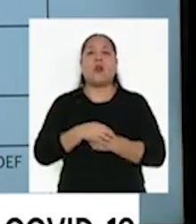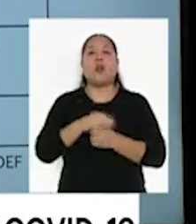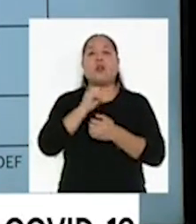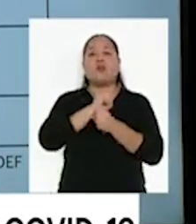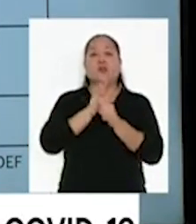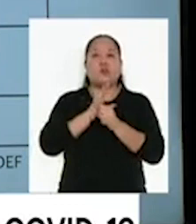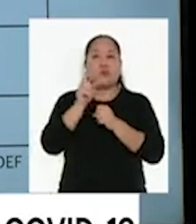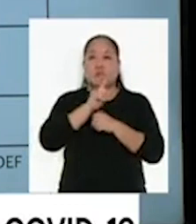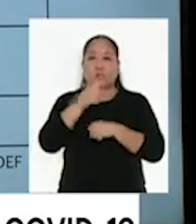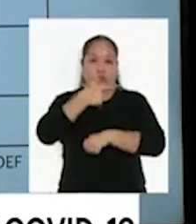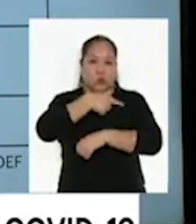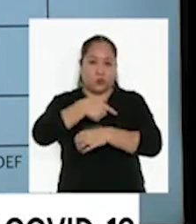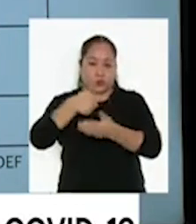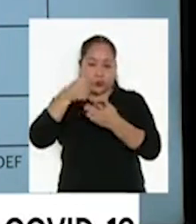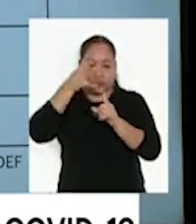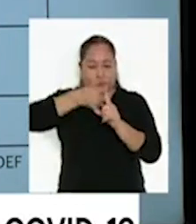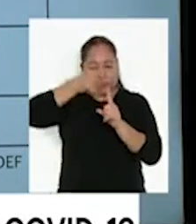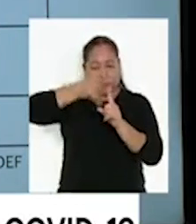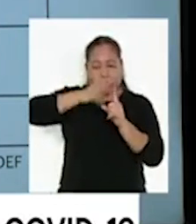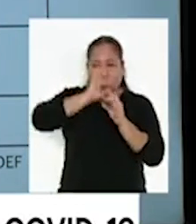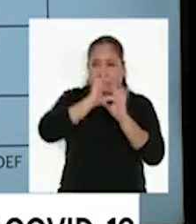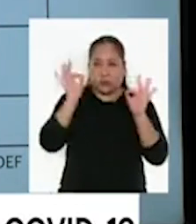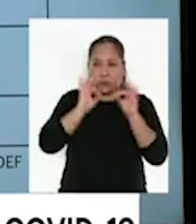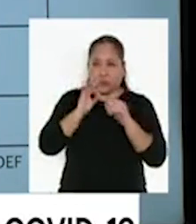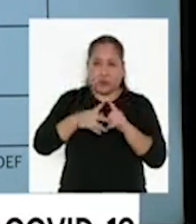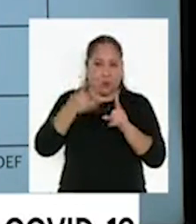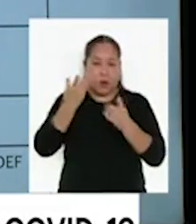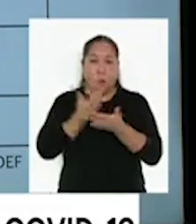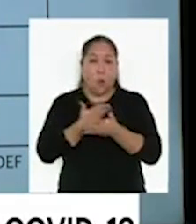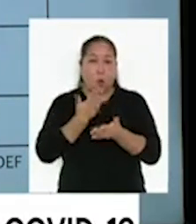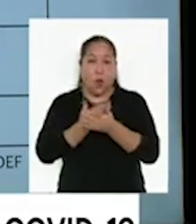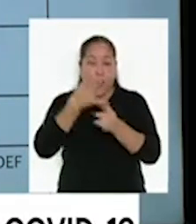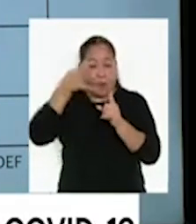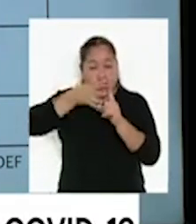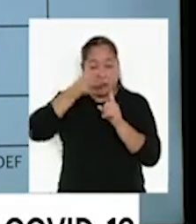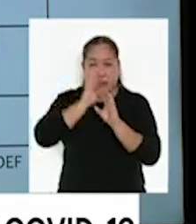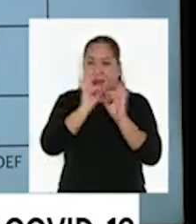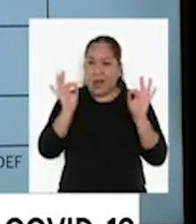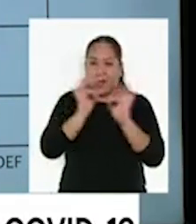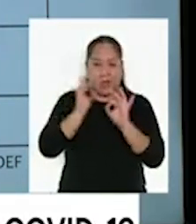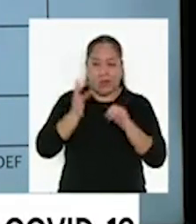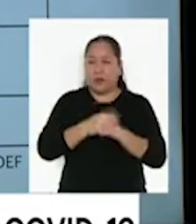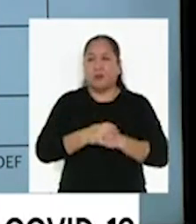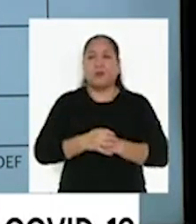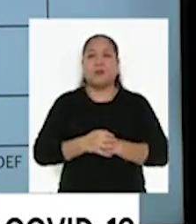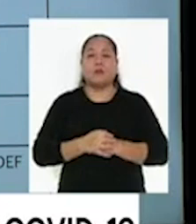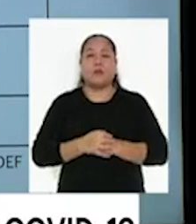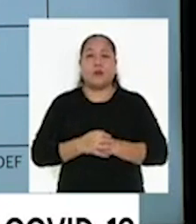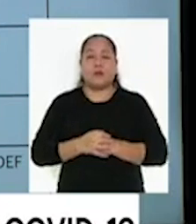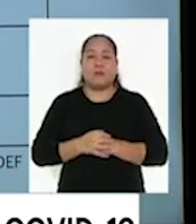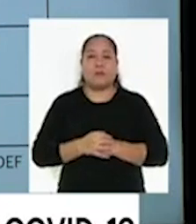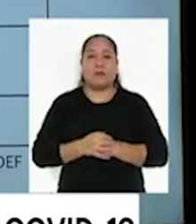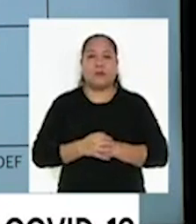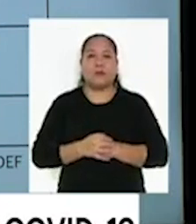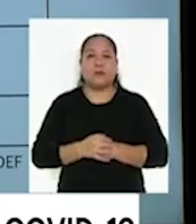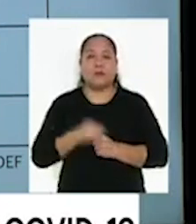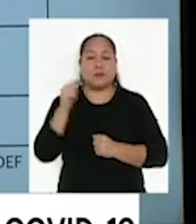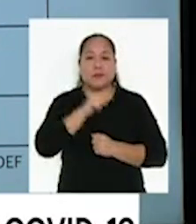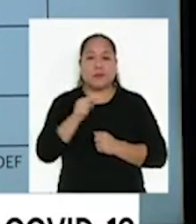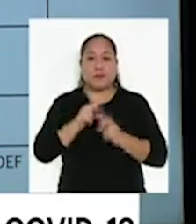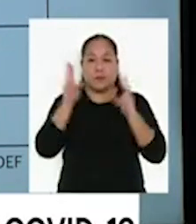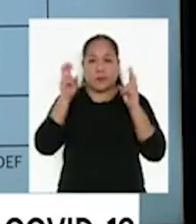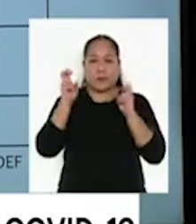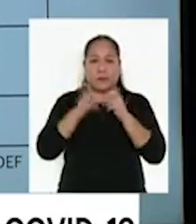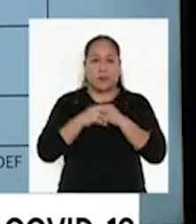hubo confirmación radiológica, serológica, virológica o dentro de los criterios explicados previamente. Y en esos casos